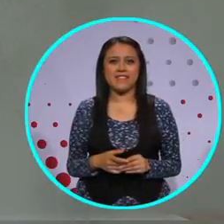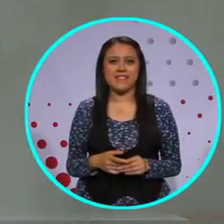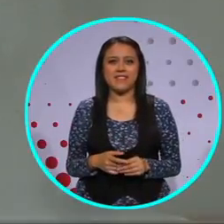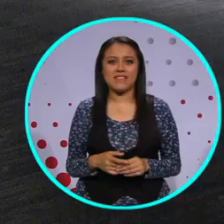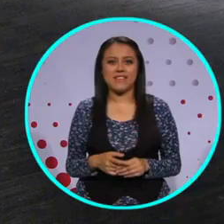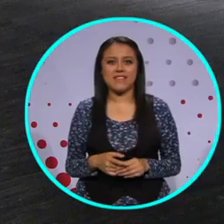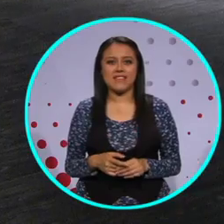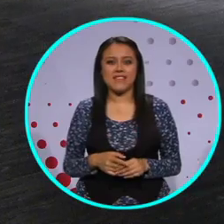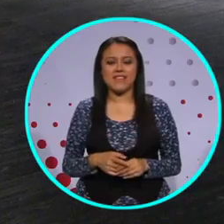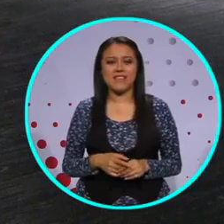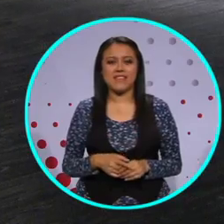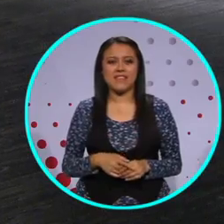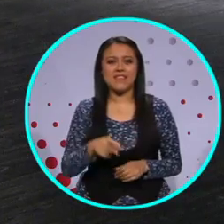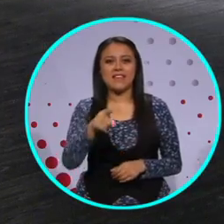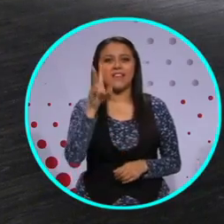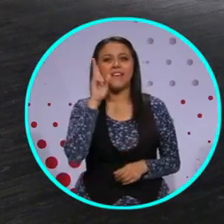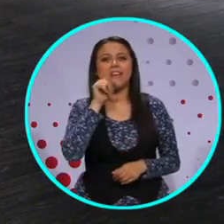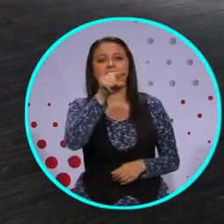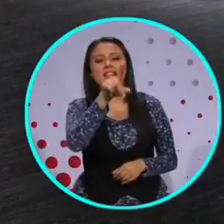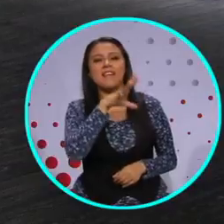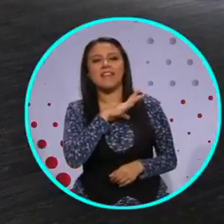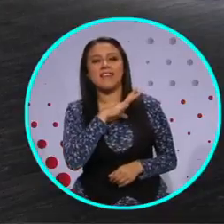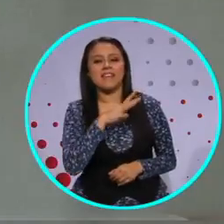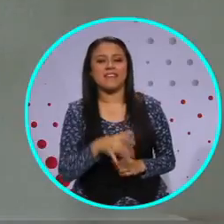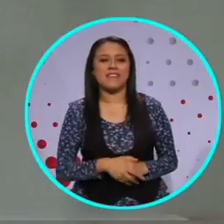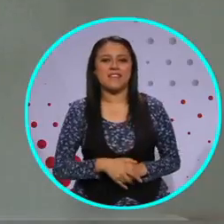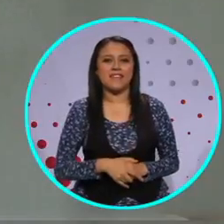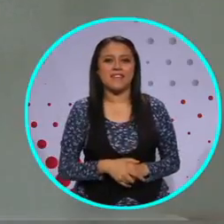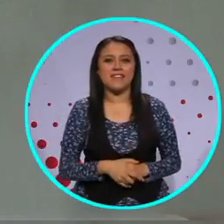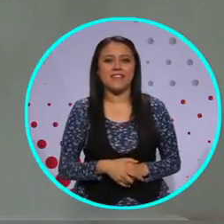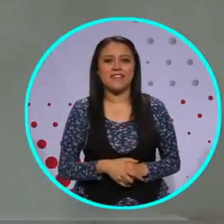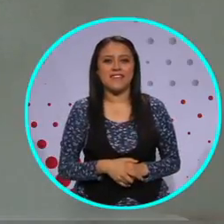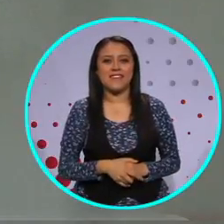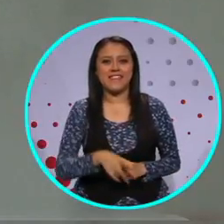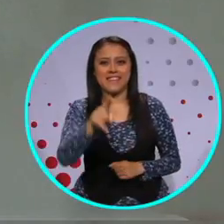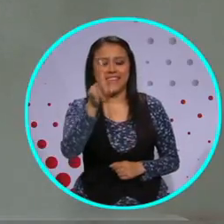esta es el presunto por hoy gracias